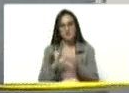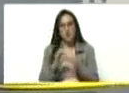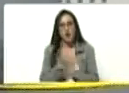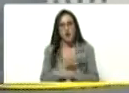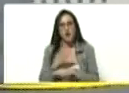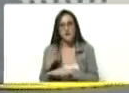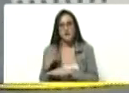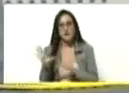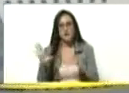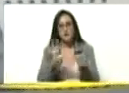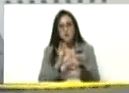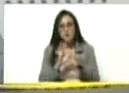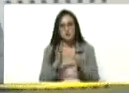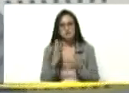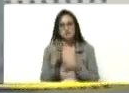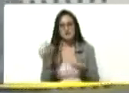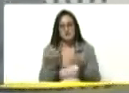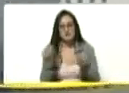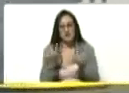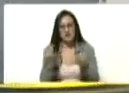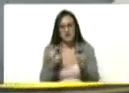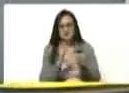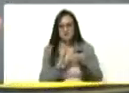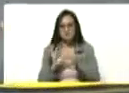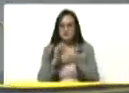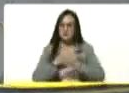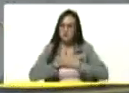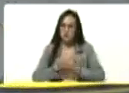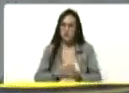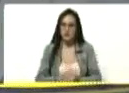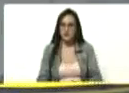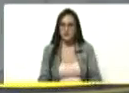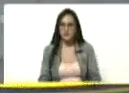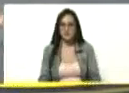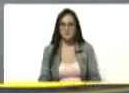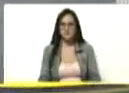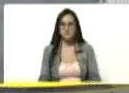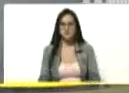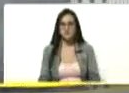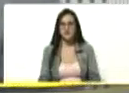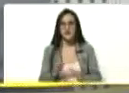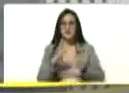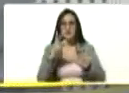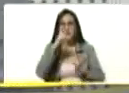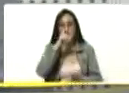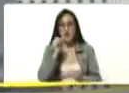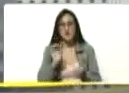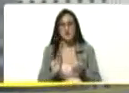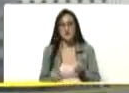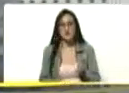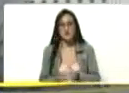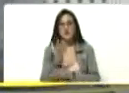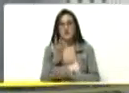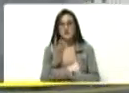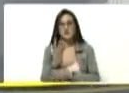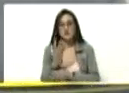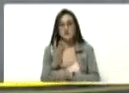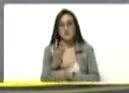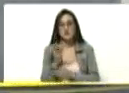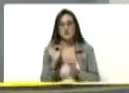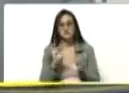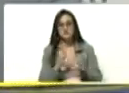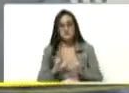nos unieron en una verdadera alianza solidaria. A 18 años de su fundación, la